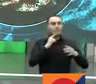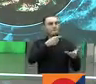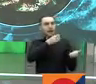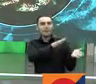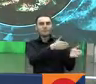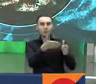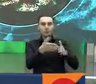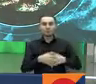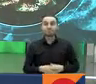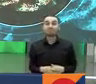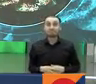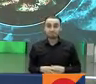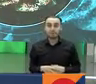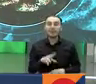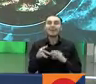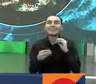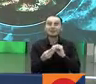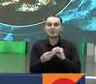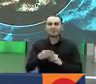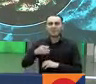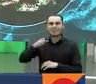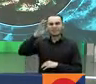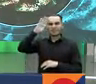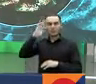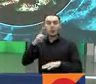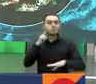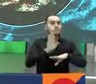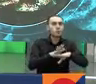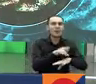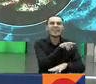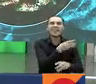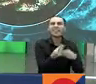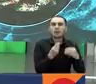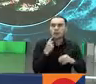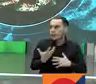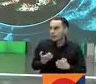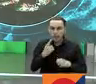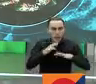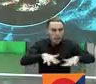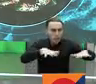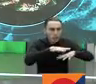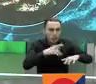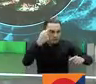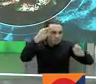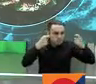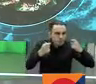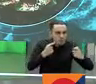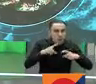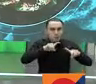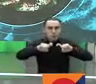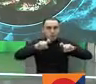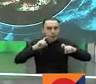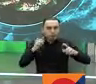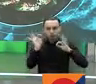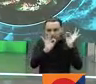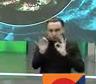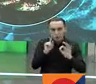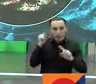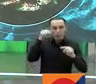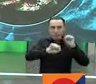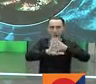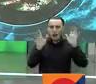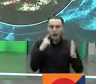Damaris, las autoridades afirmaron que estaría planeando atentados terroristas contra la población y la fuerza pública en ese